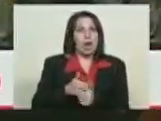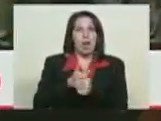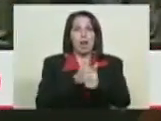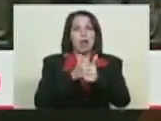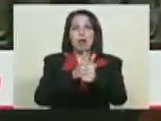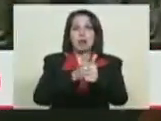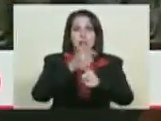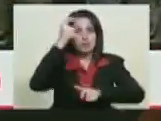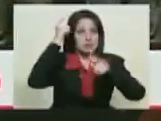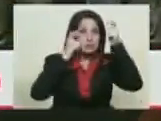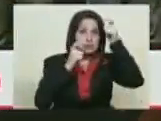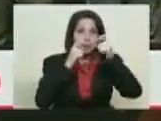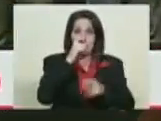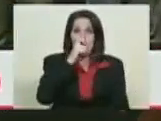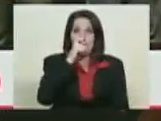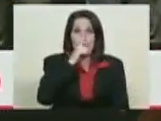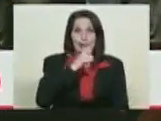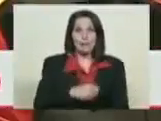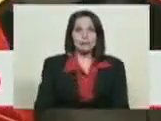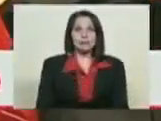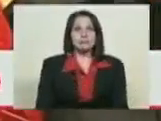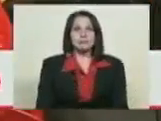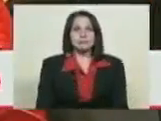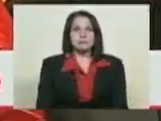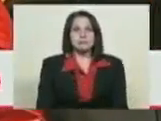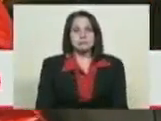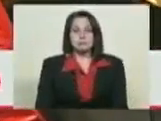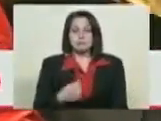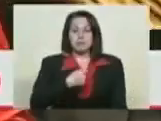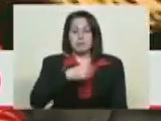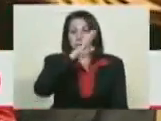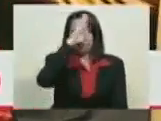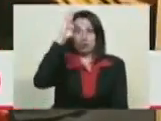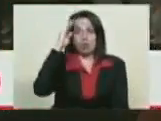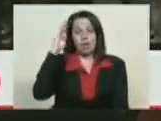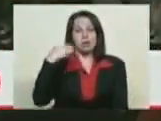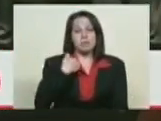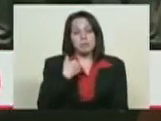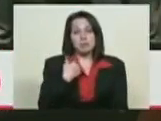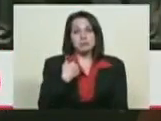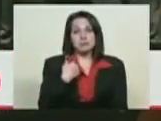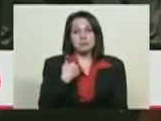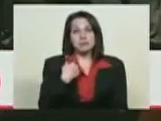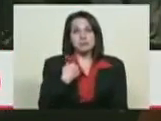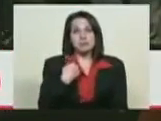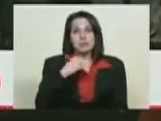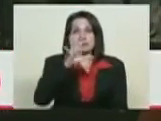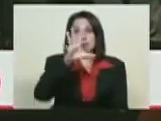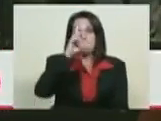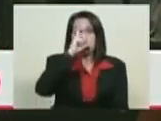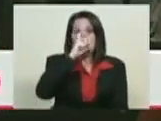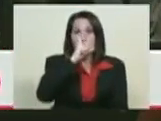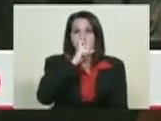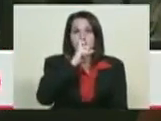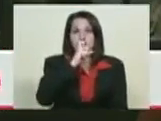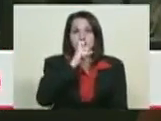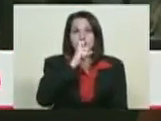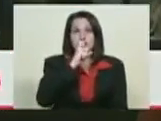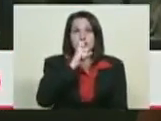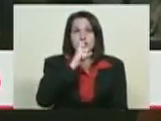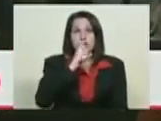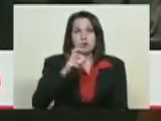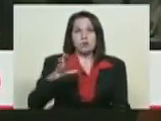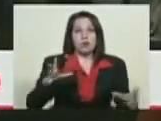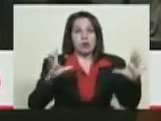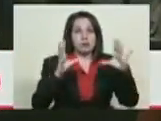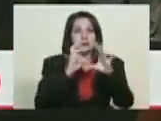Apóstoles de Hugo Chávez. Nos tocó a Diosdado y a mí hace 5 años, una